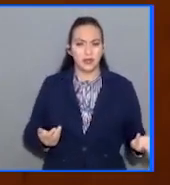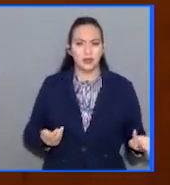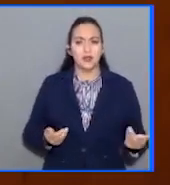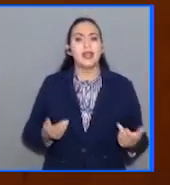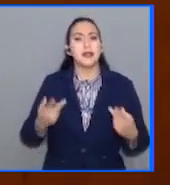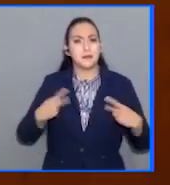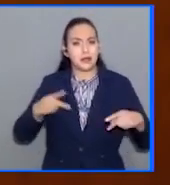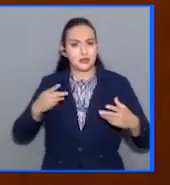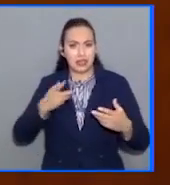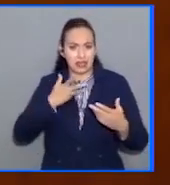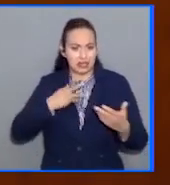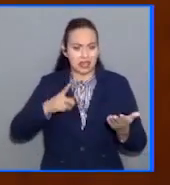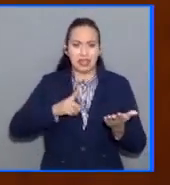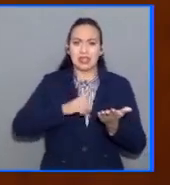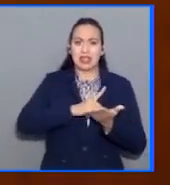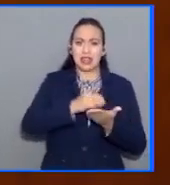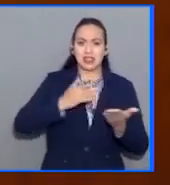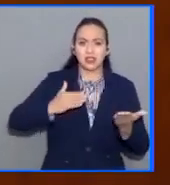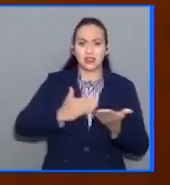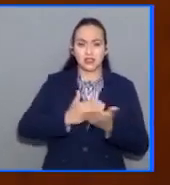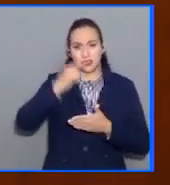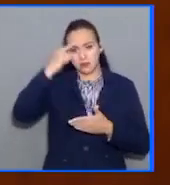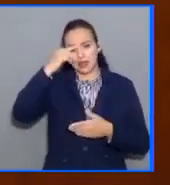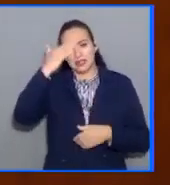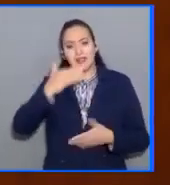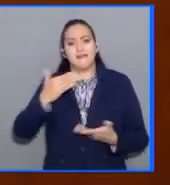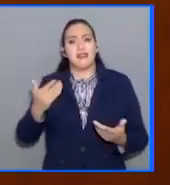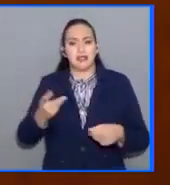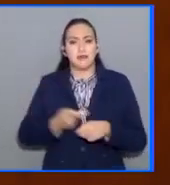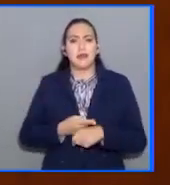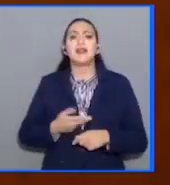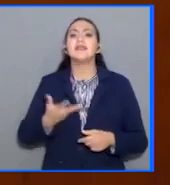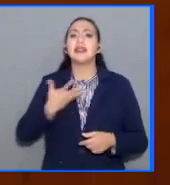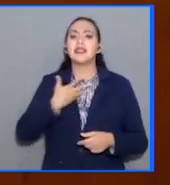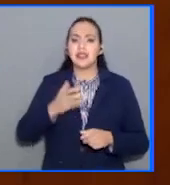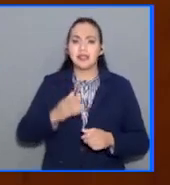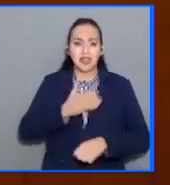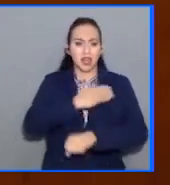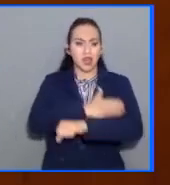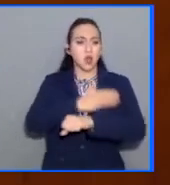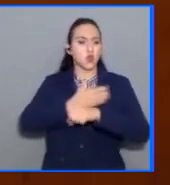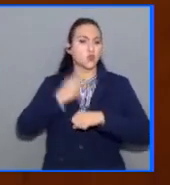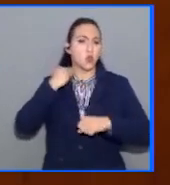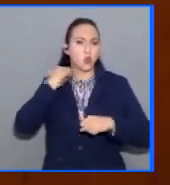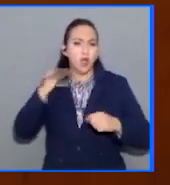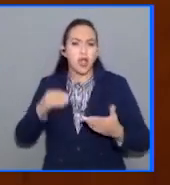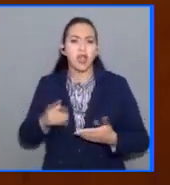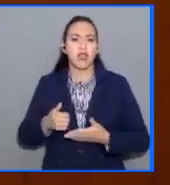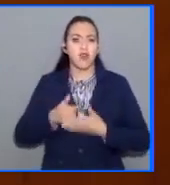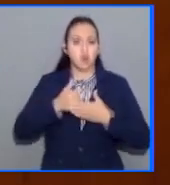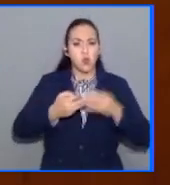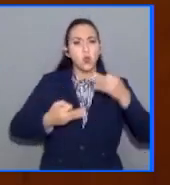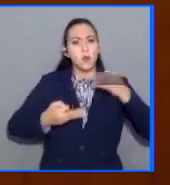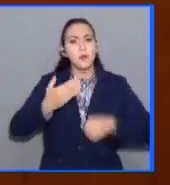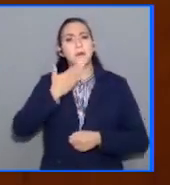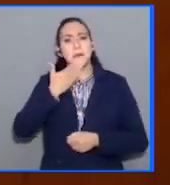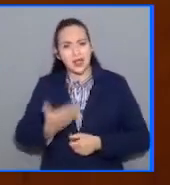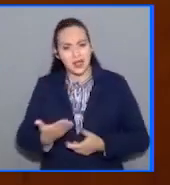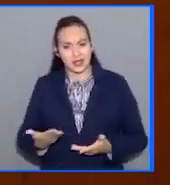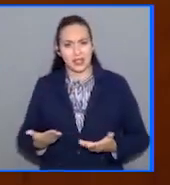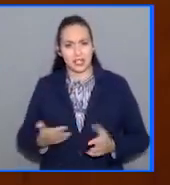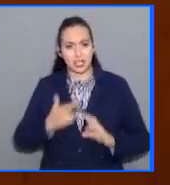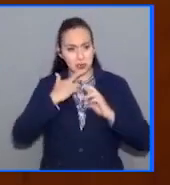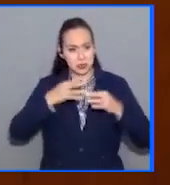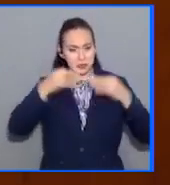la jurisdicción, el derecho a una tutela cautelar, a una tutela cautelar que de la cual podemos